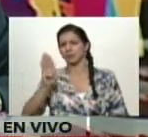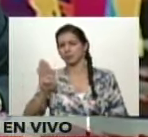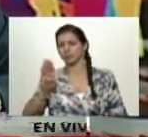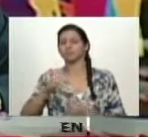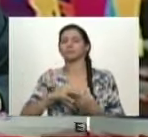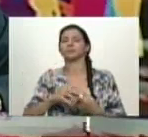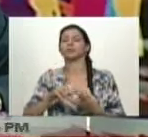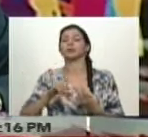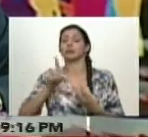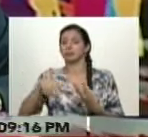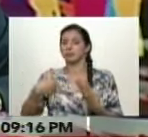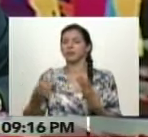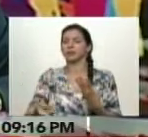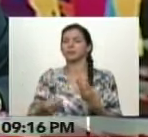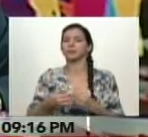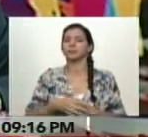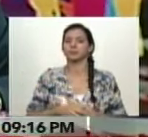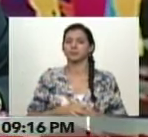cabalgando